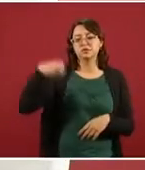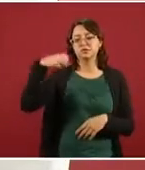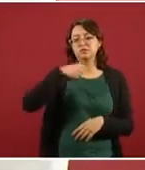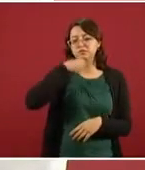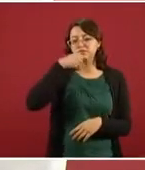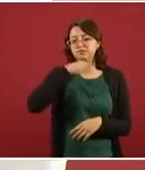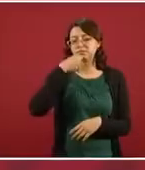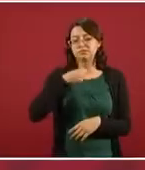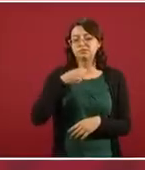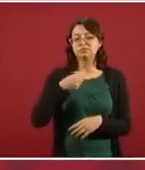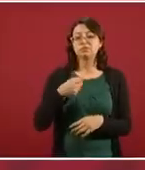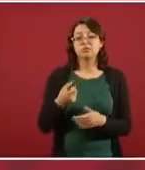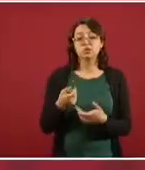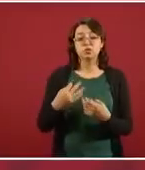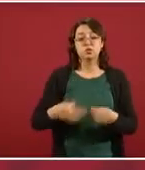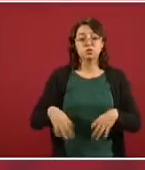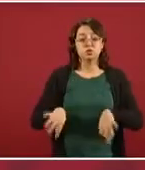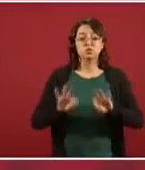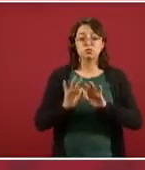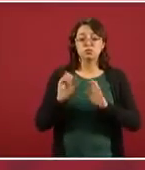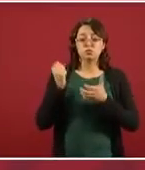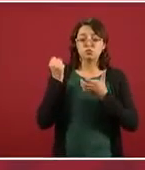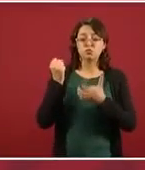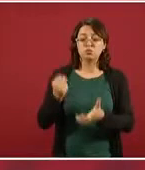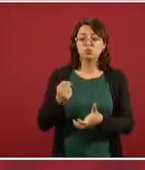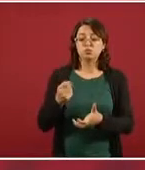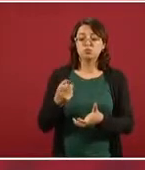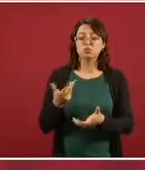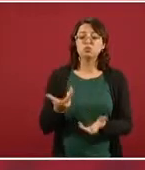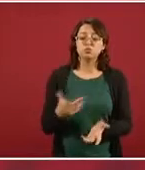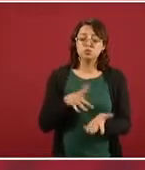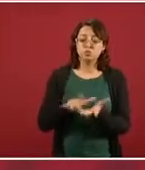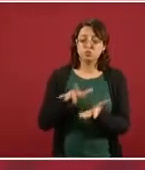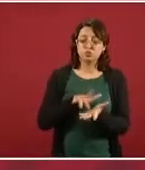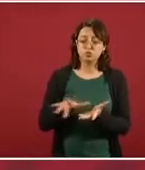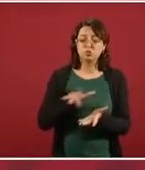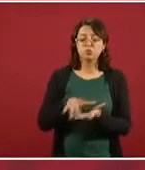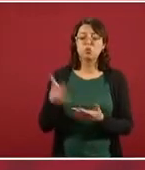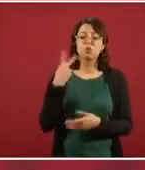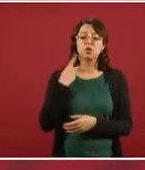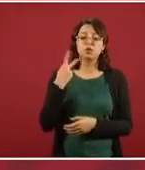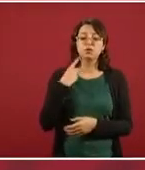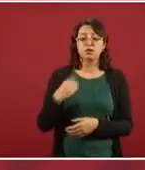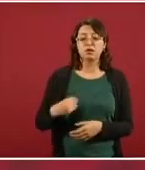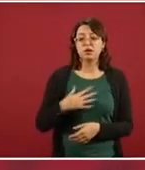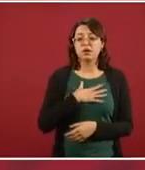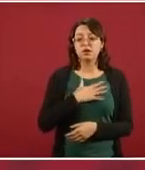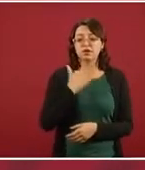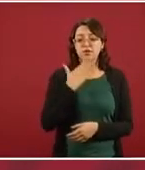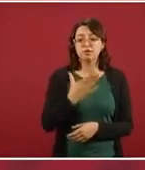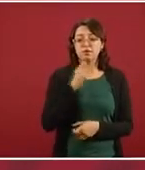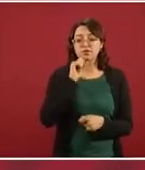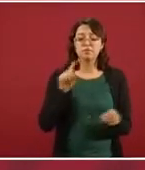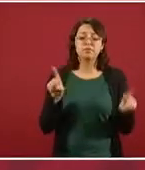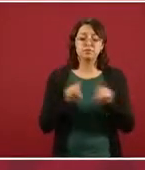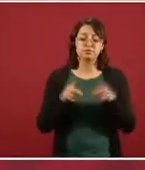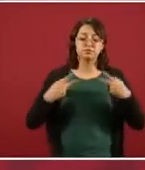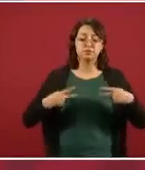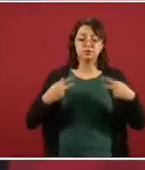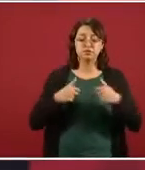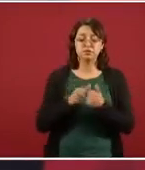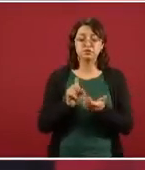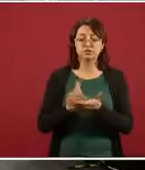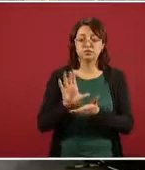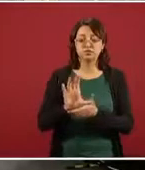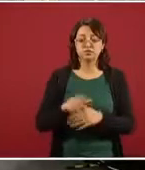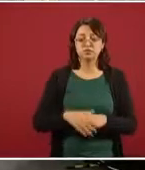es muy importante para la política de bienestar, como ya lo reflejamos también en la pensión de discapacidad.